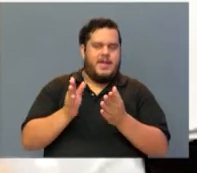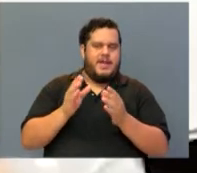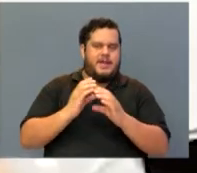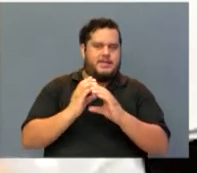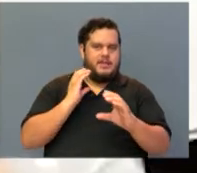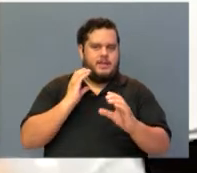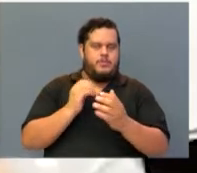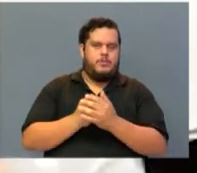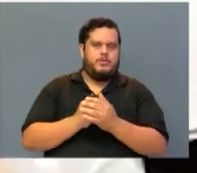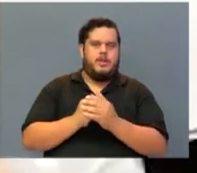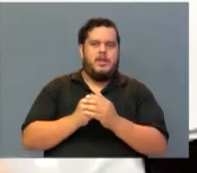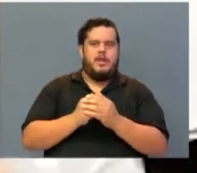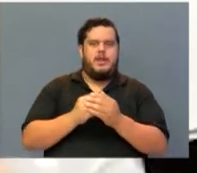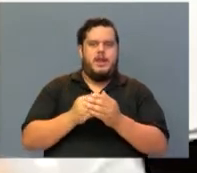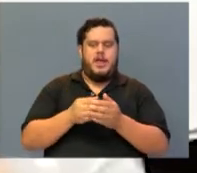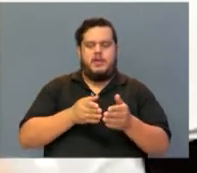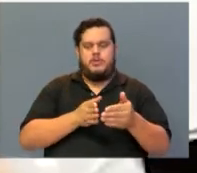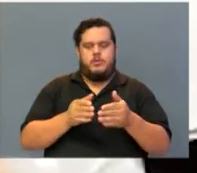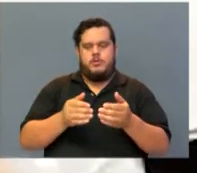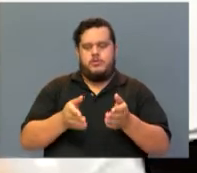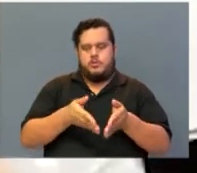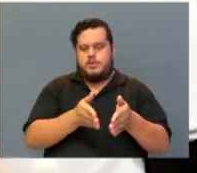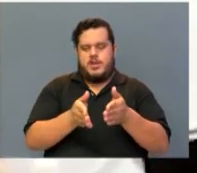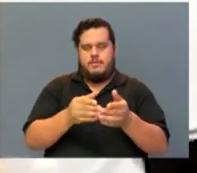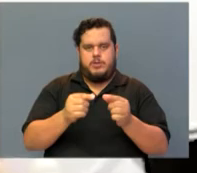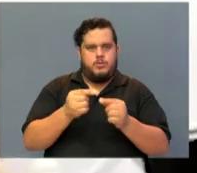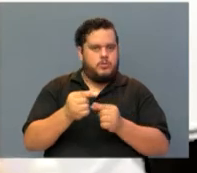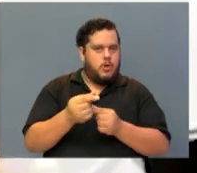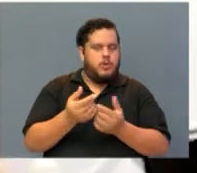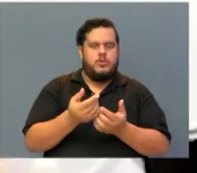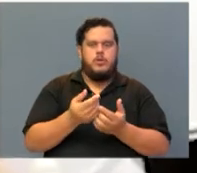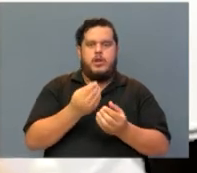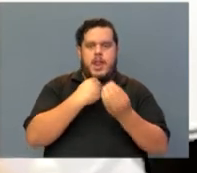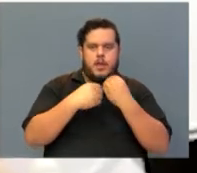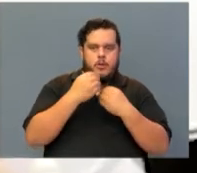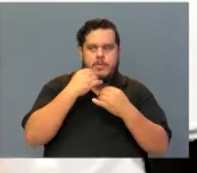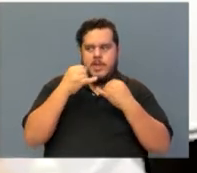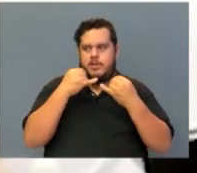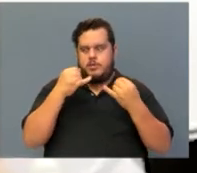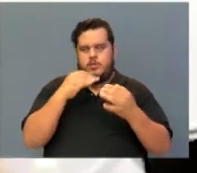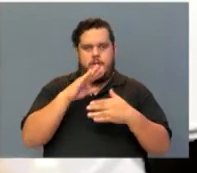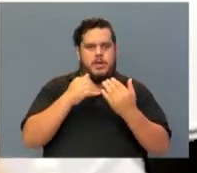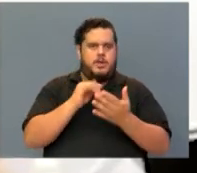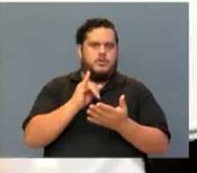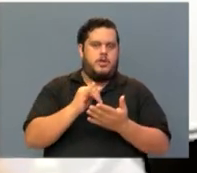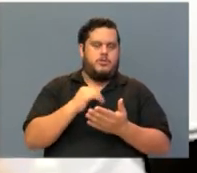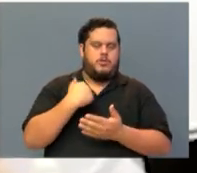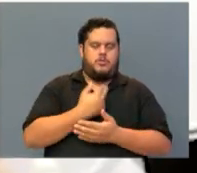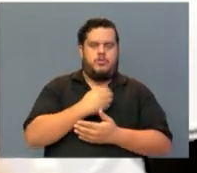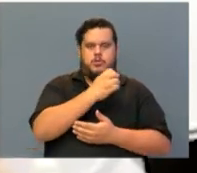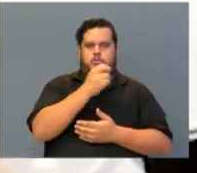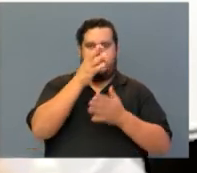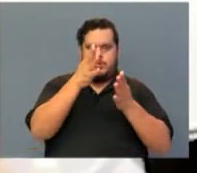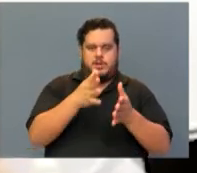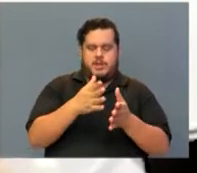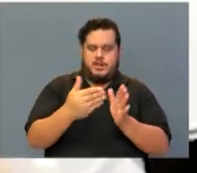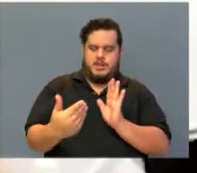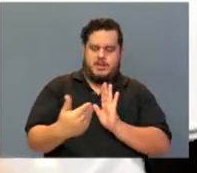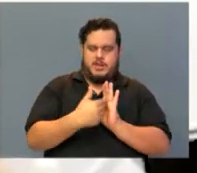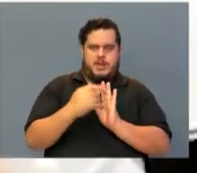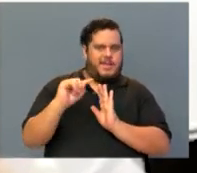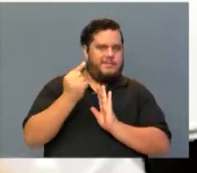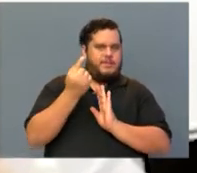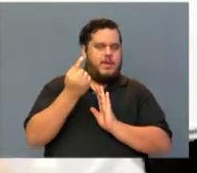en bus, las distancias cortas, la comida, el idioma, y todo eso a nosotros como ticos nos afecta, de entrada nos afecta,